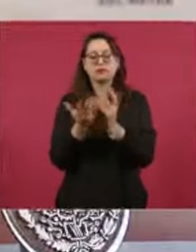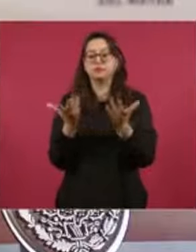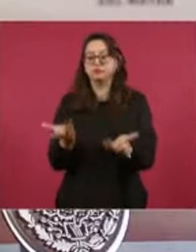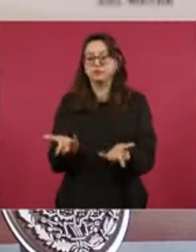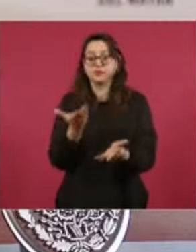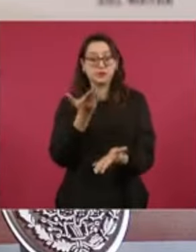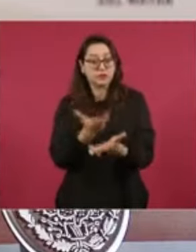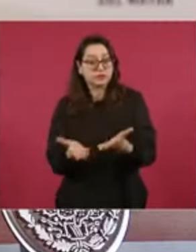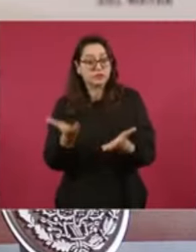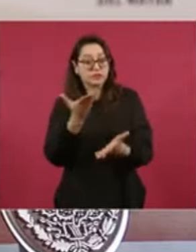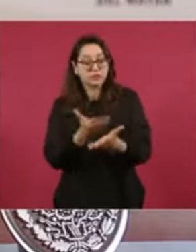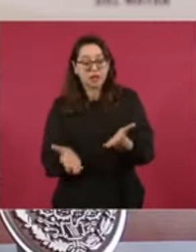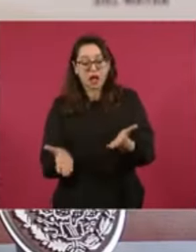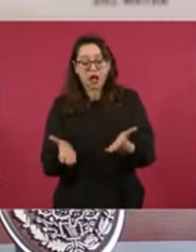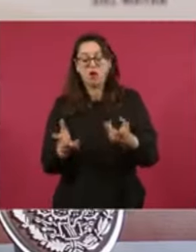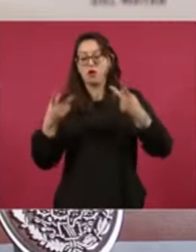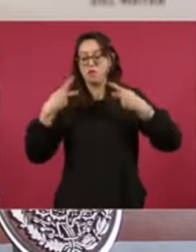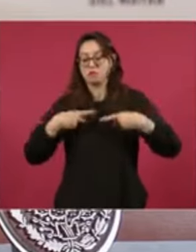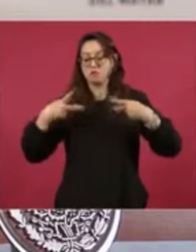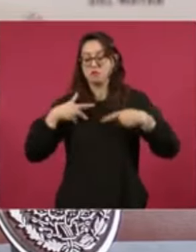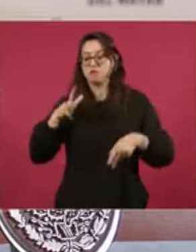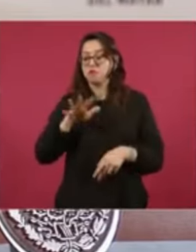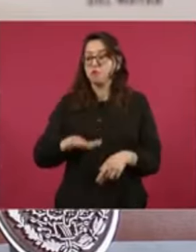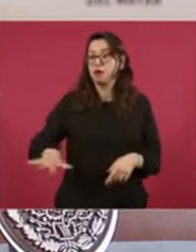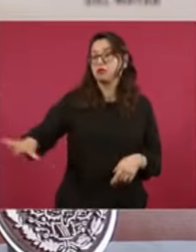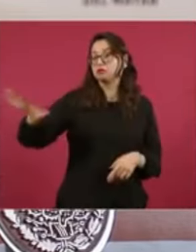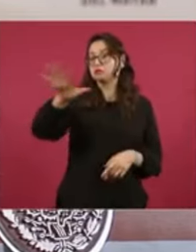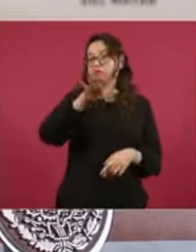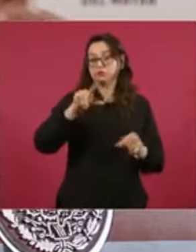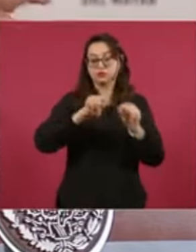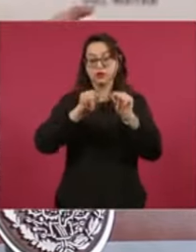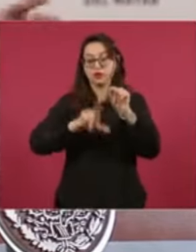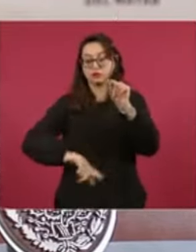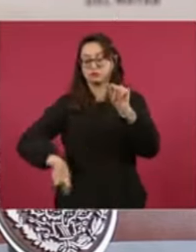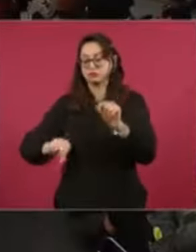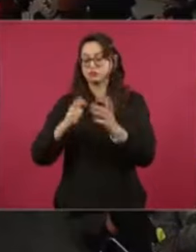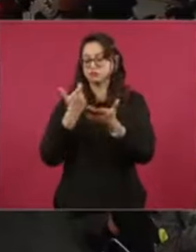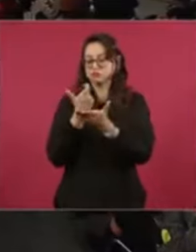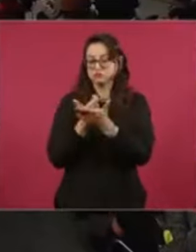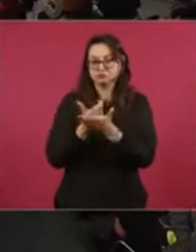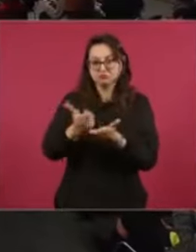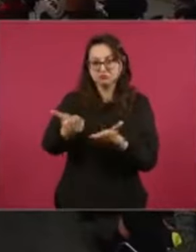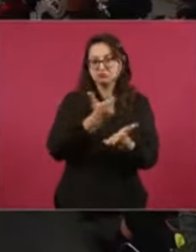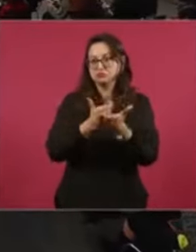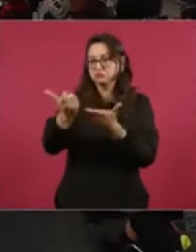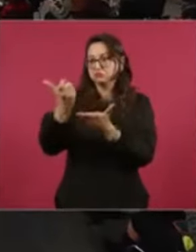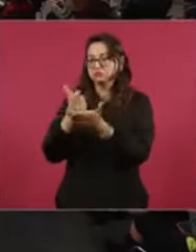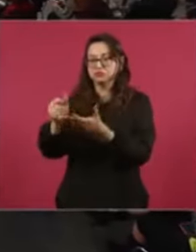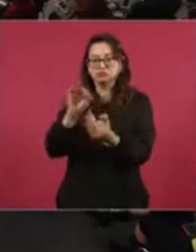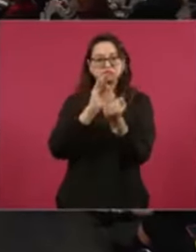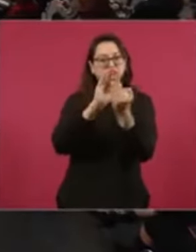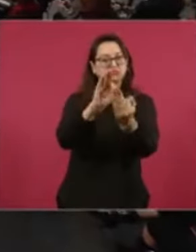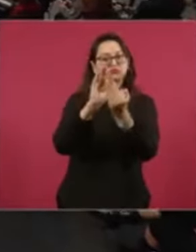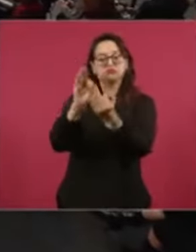Pero estamos hablando de 30 millones de familias. Y dice él que al día